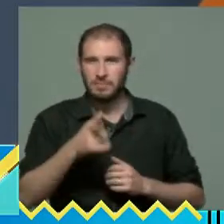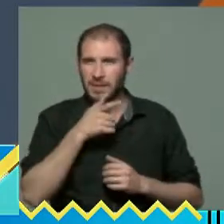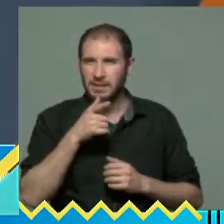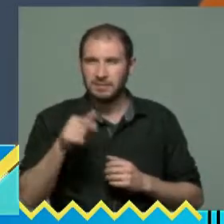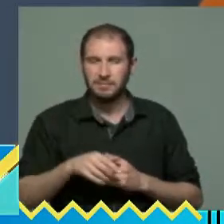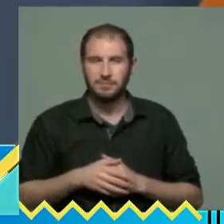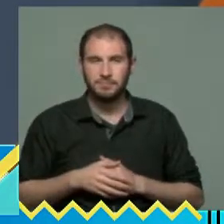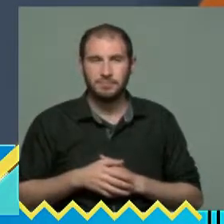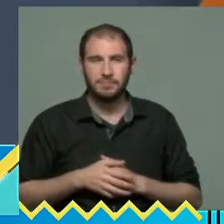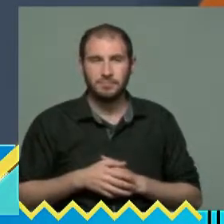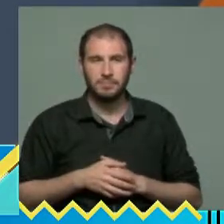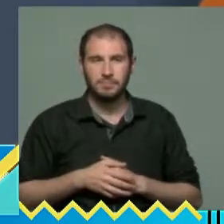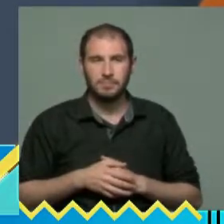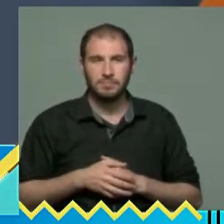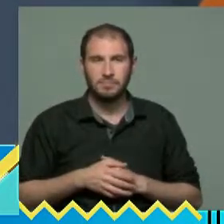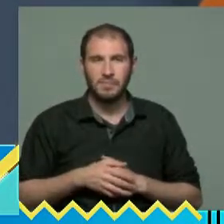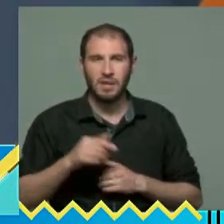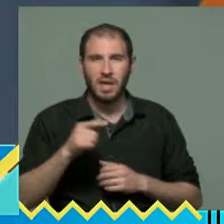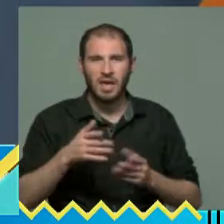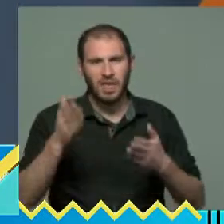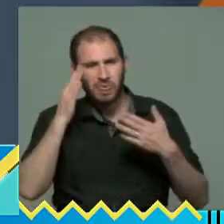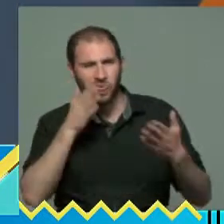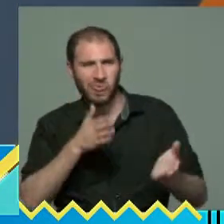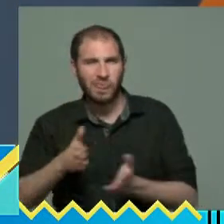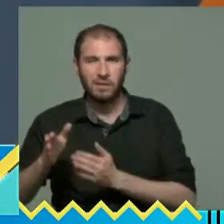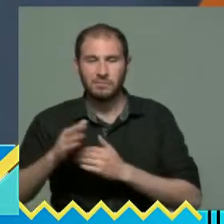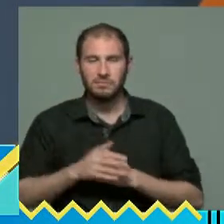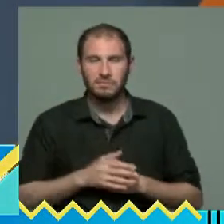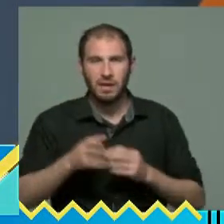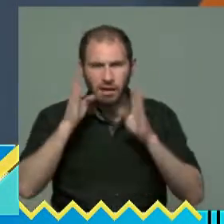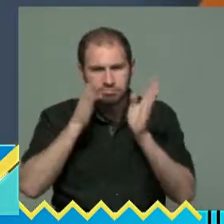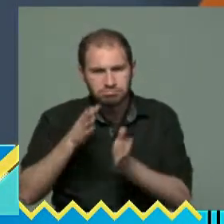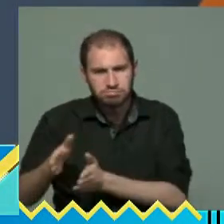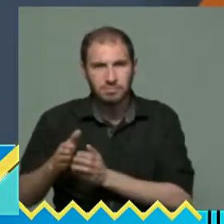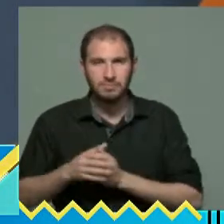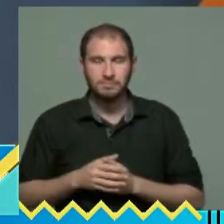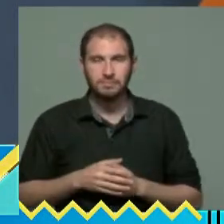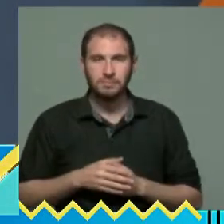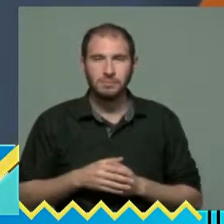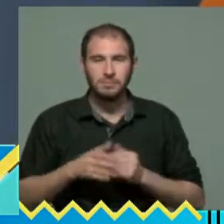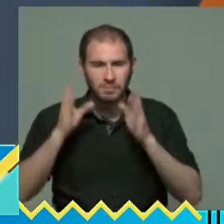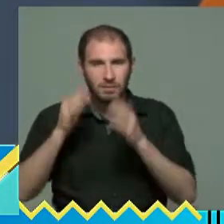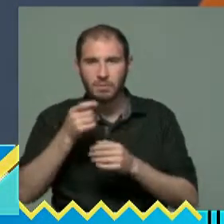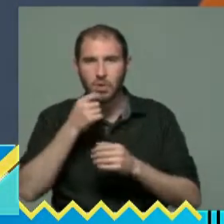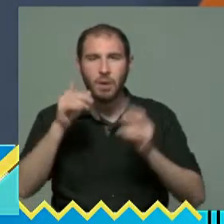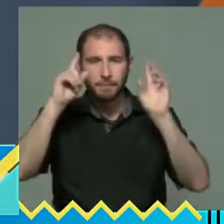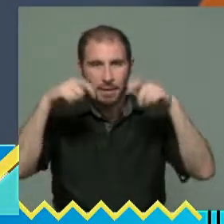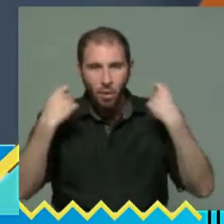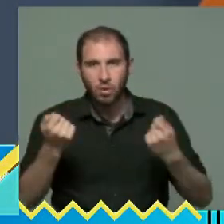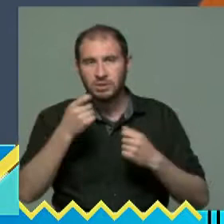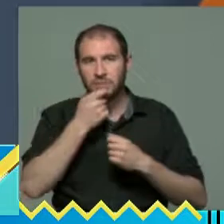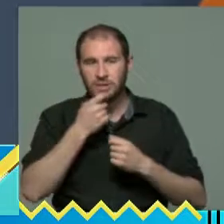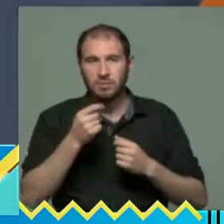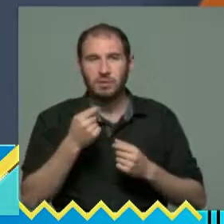ahí obviamente se desvía la atención, se pone el foco en los mapuches, en si son